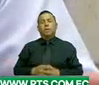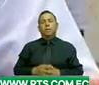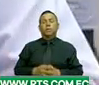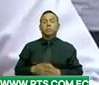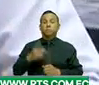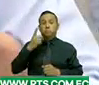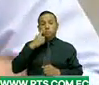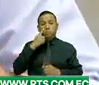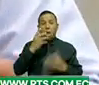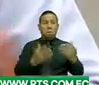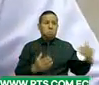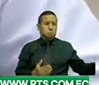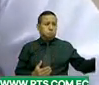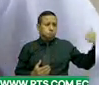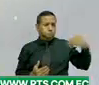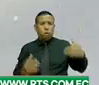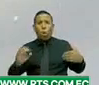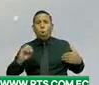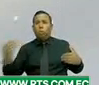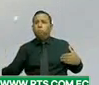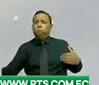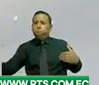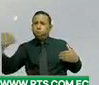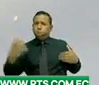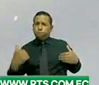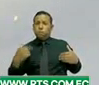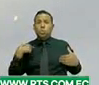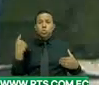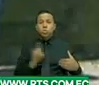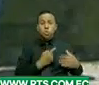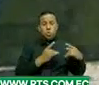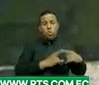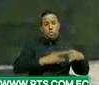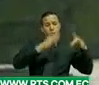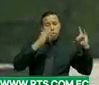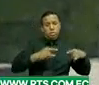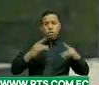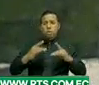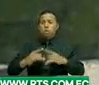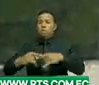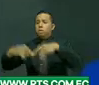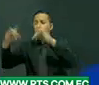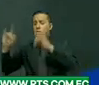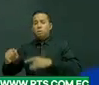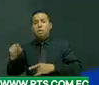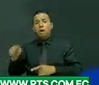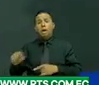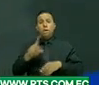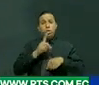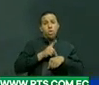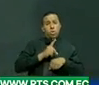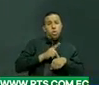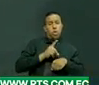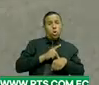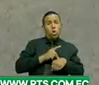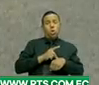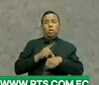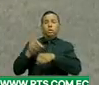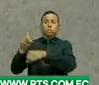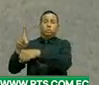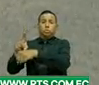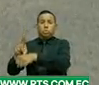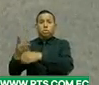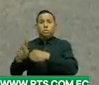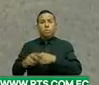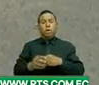vienen de los cantones y recintos circundantes. Nosotros colocamos las camas, colocamos el personal médico, la oxigenoterapia, que es a